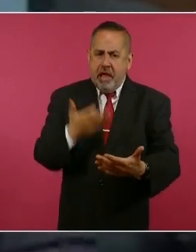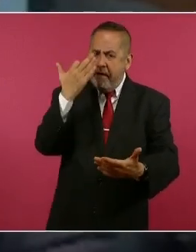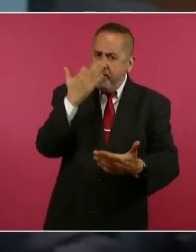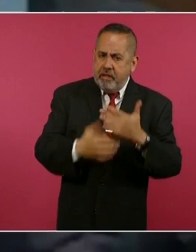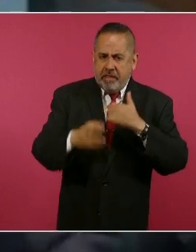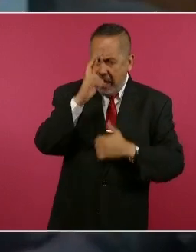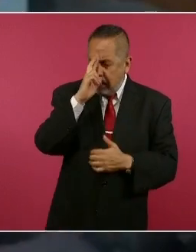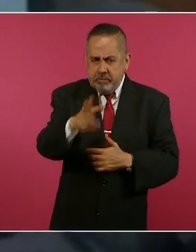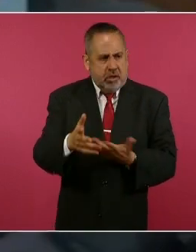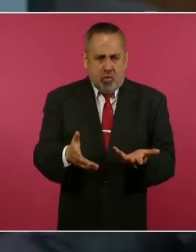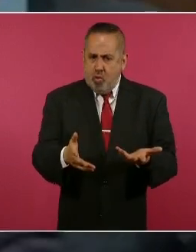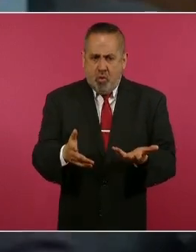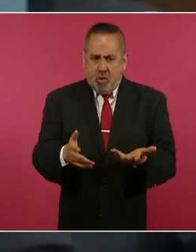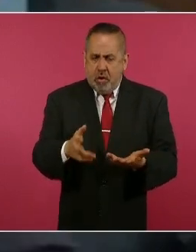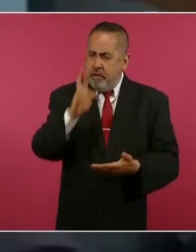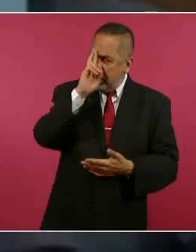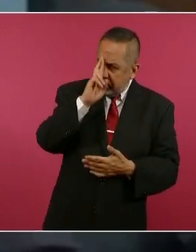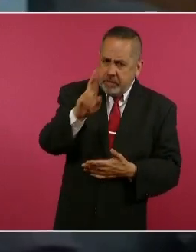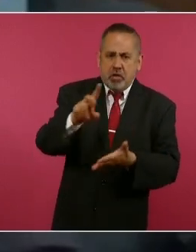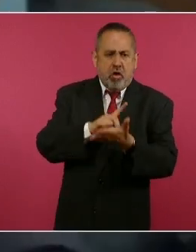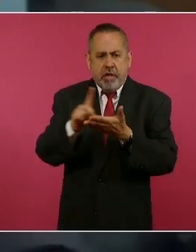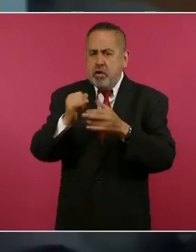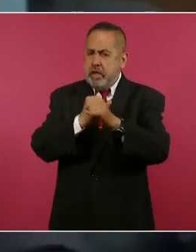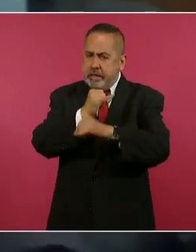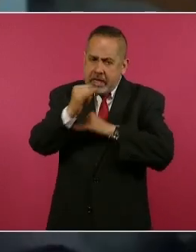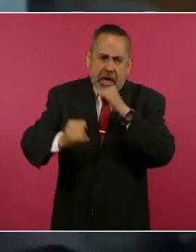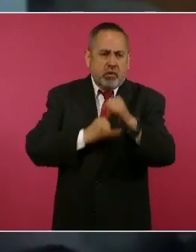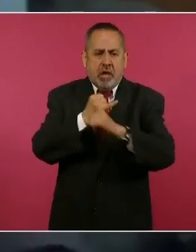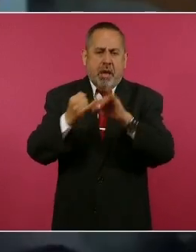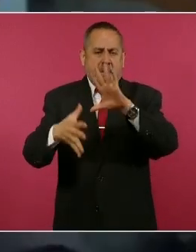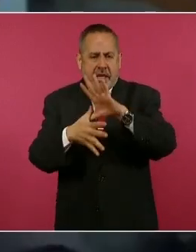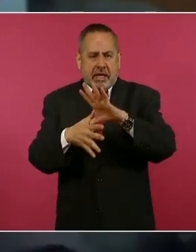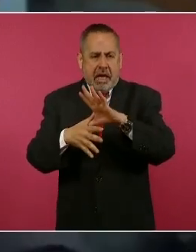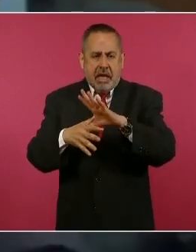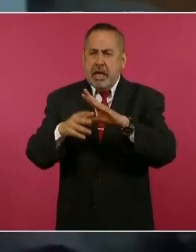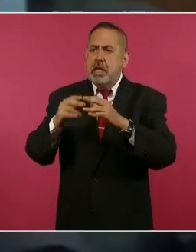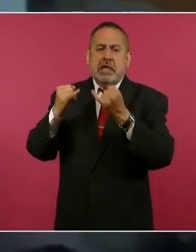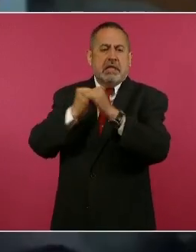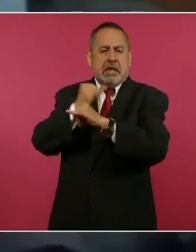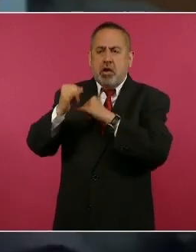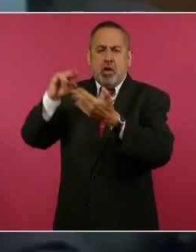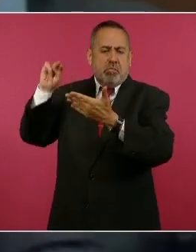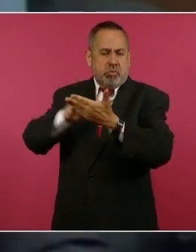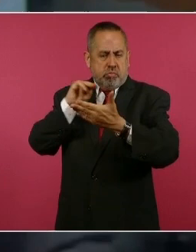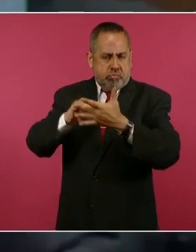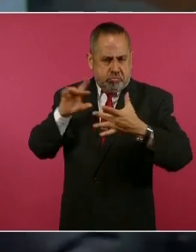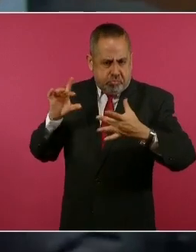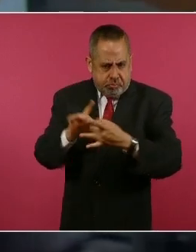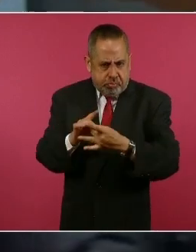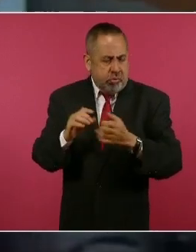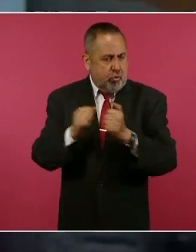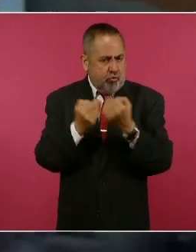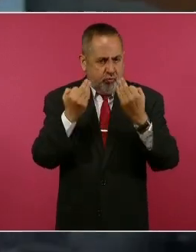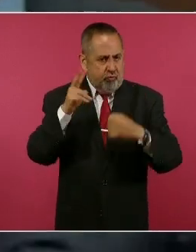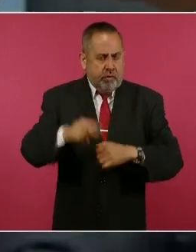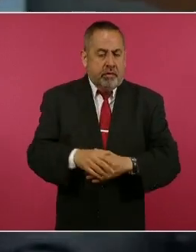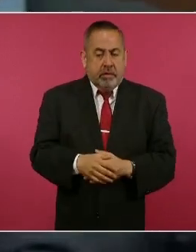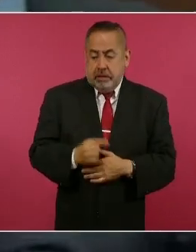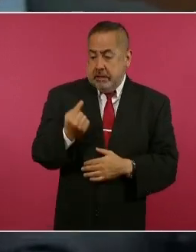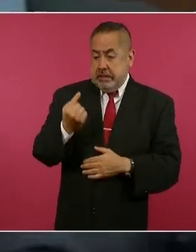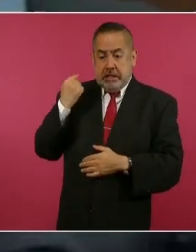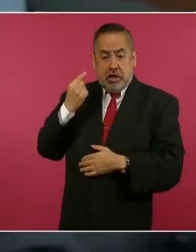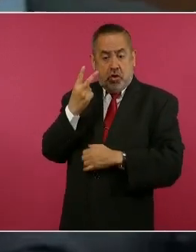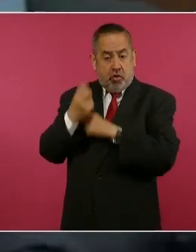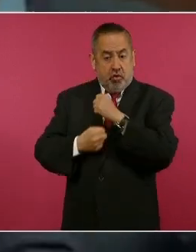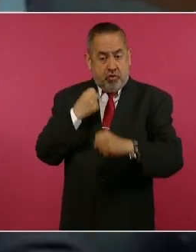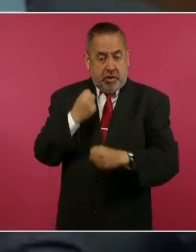principios fundamentales del derecho internacional universal americano, convencional y consuetudinario. Hace apenas 2 años, el Comité